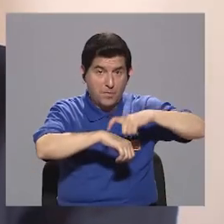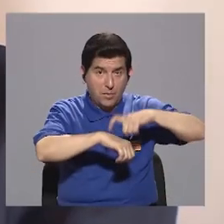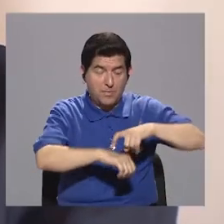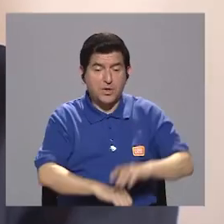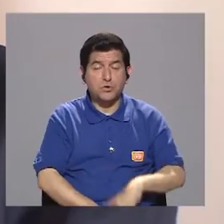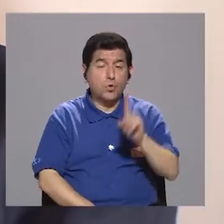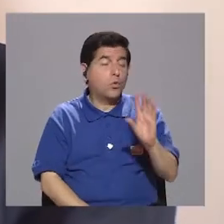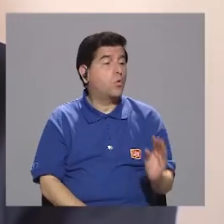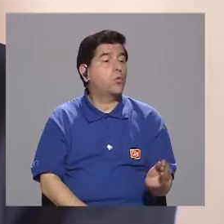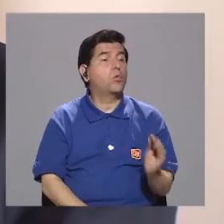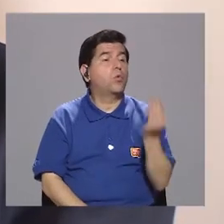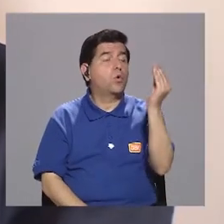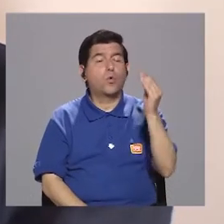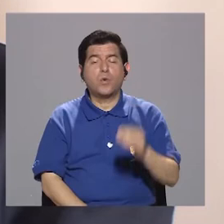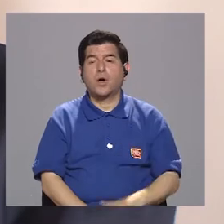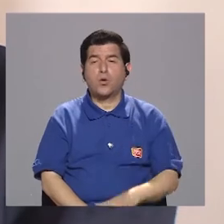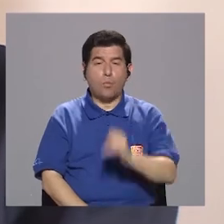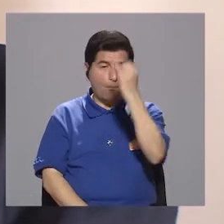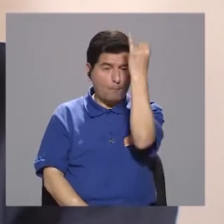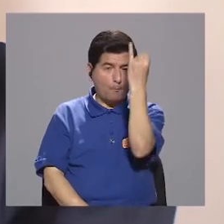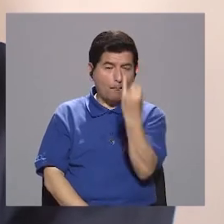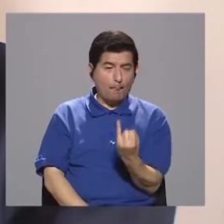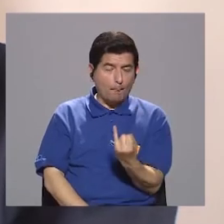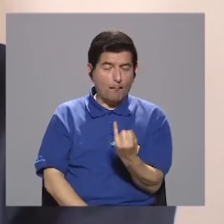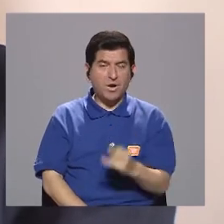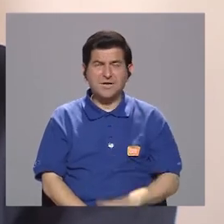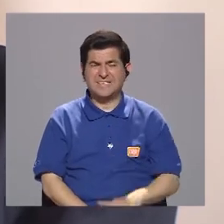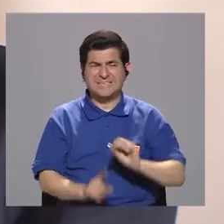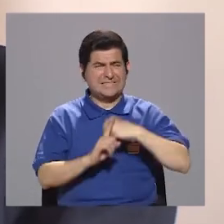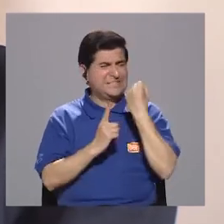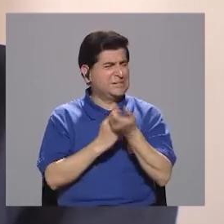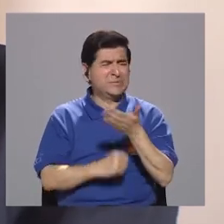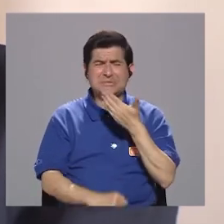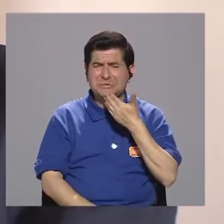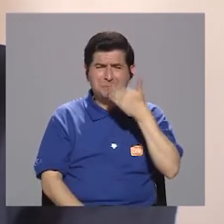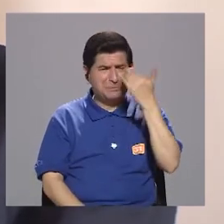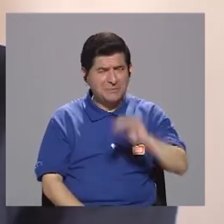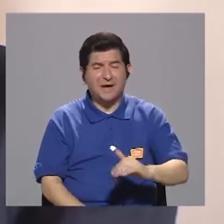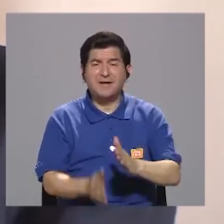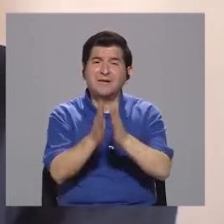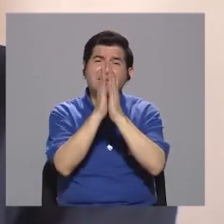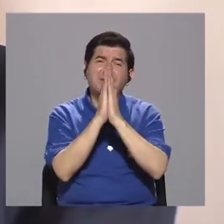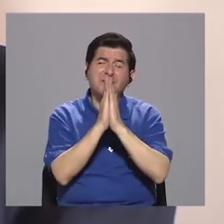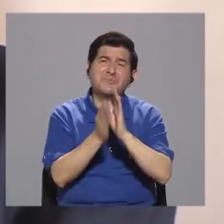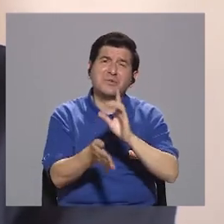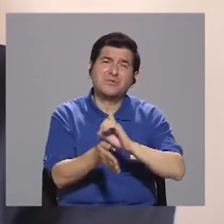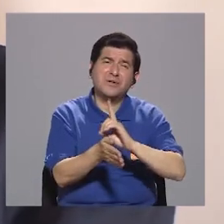un muchachito, delgadito, flaco, que sabía que estaba en muy mala situación, y le pidió